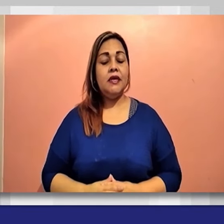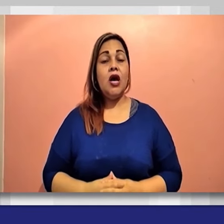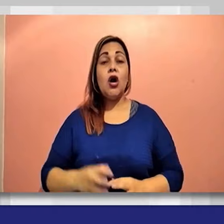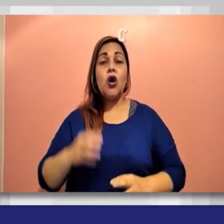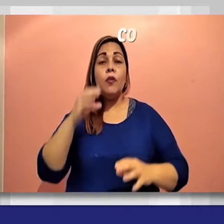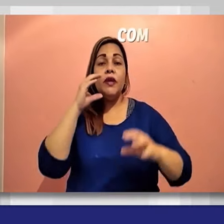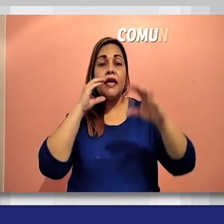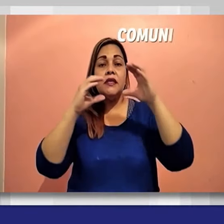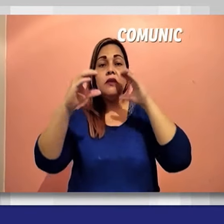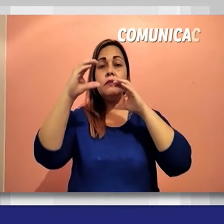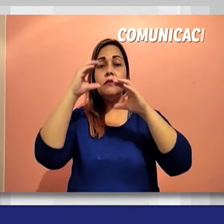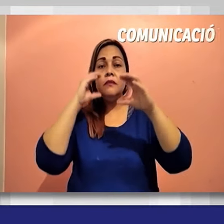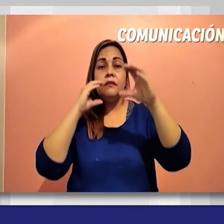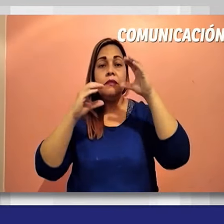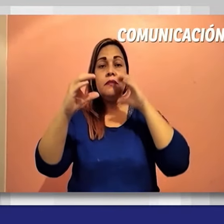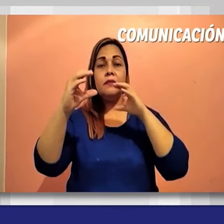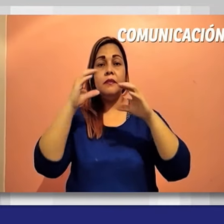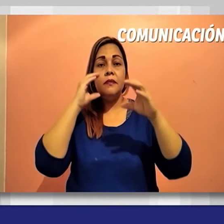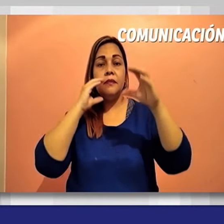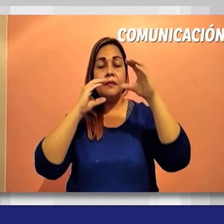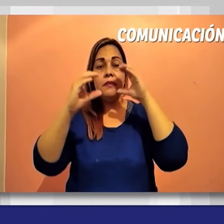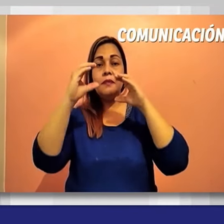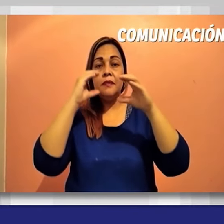palabras: comunicación,